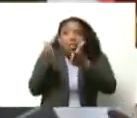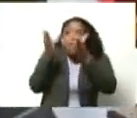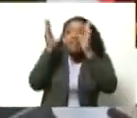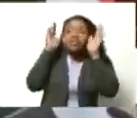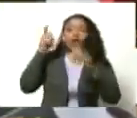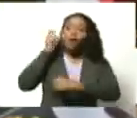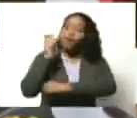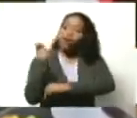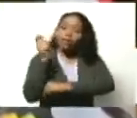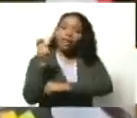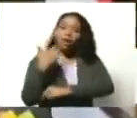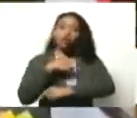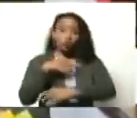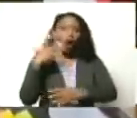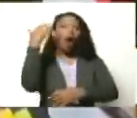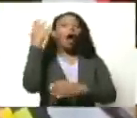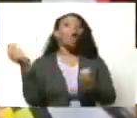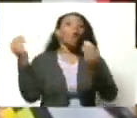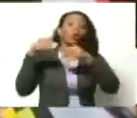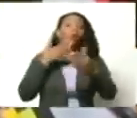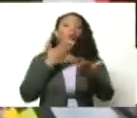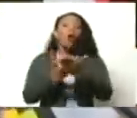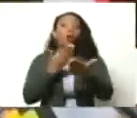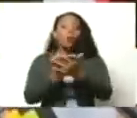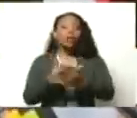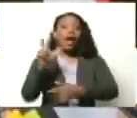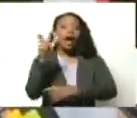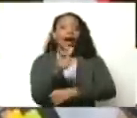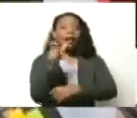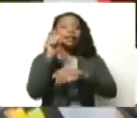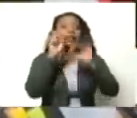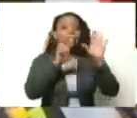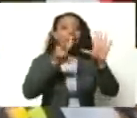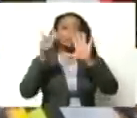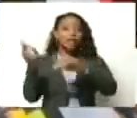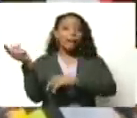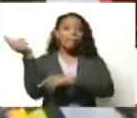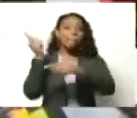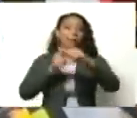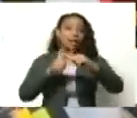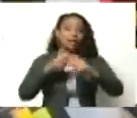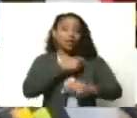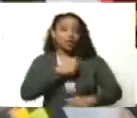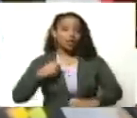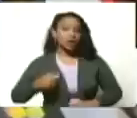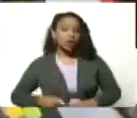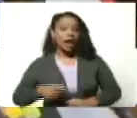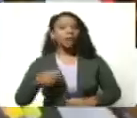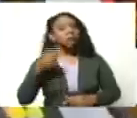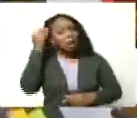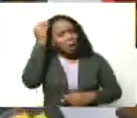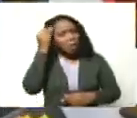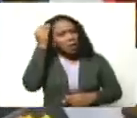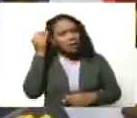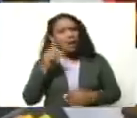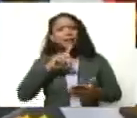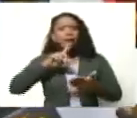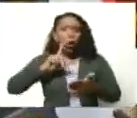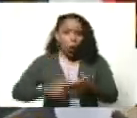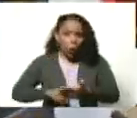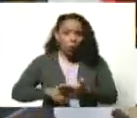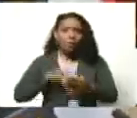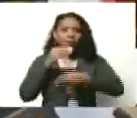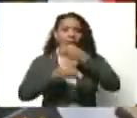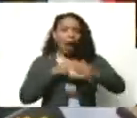financiera, estamos de acuerdo con la propuesta del G77 más China, de que se cree y se cumplan